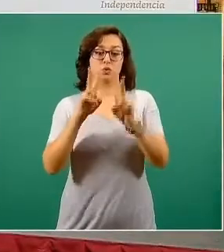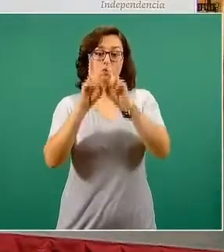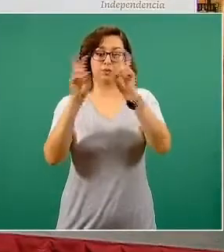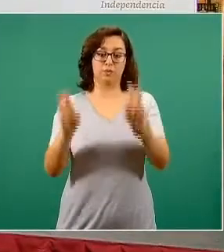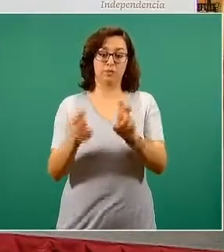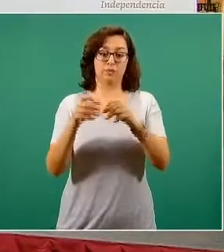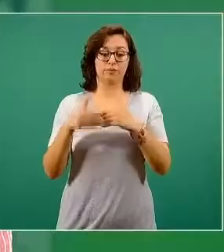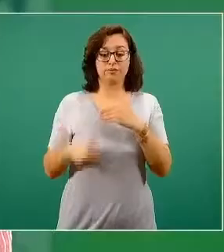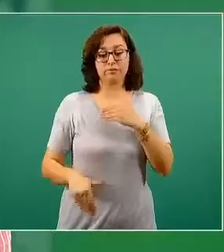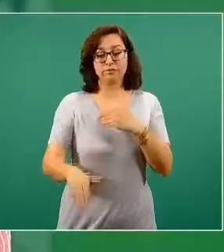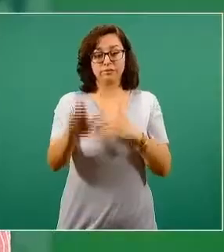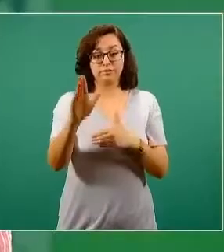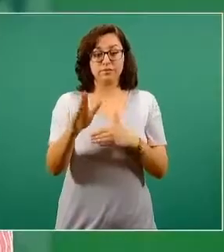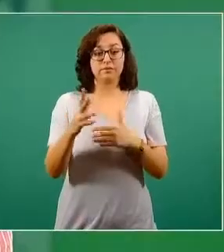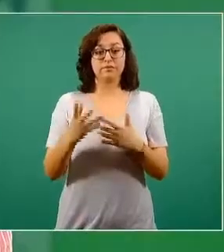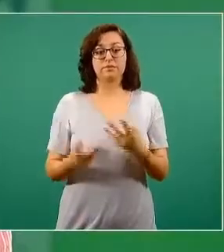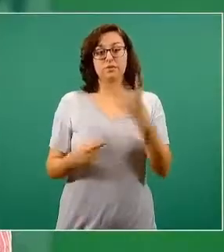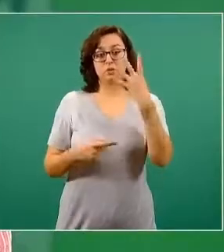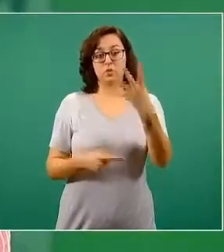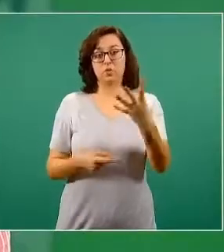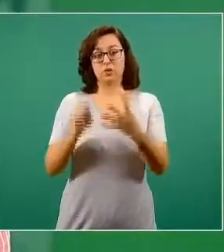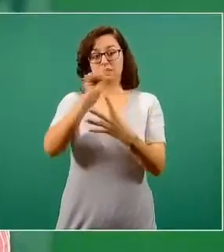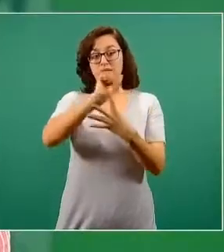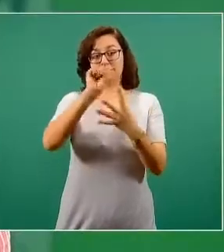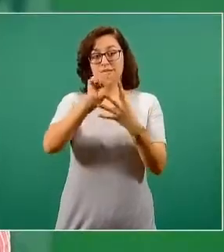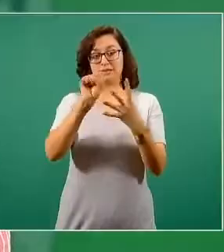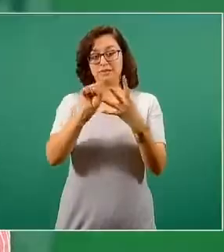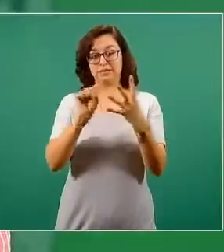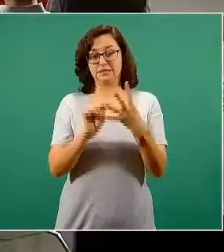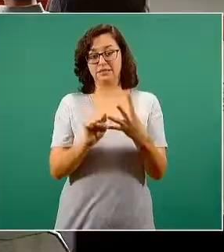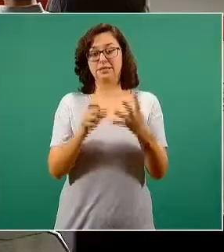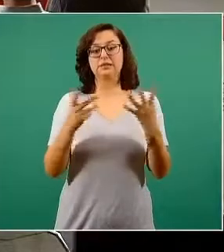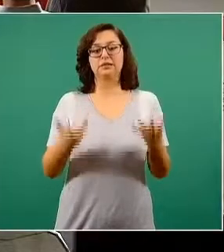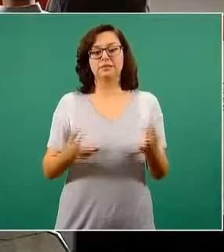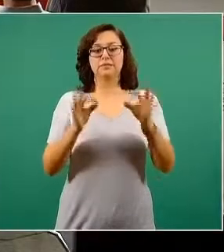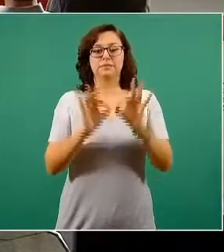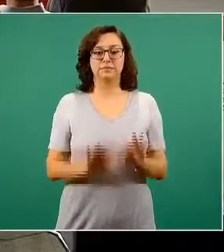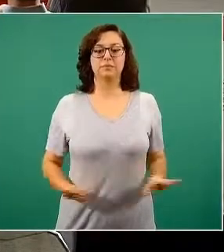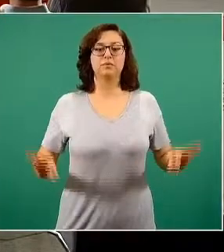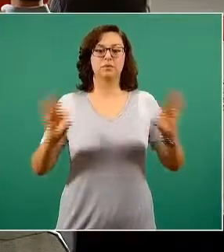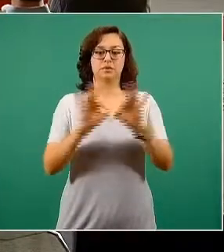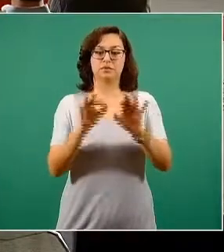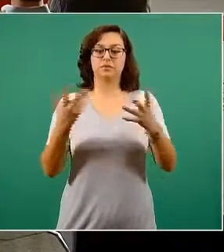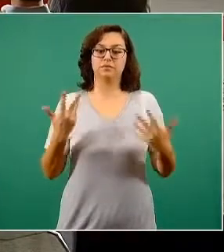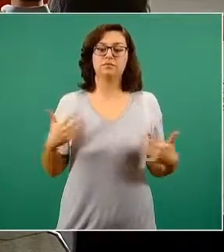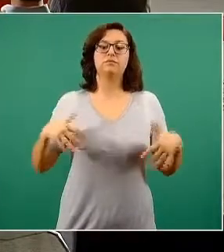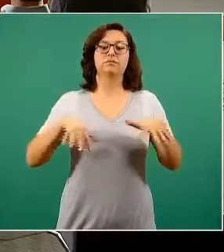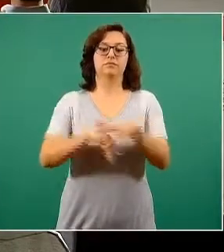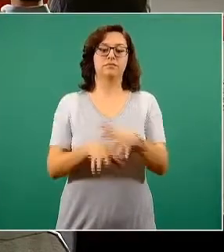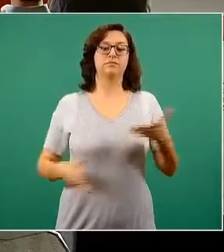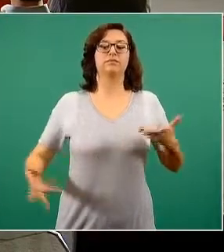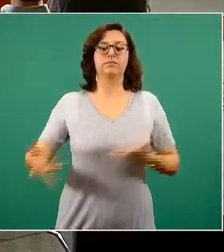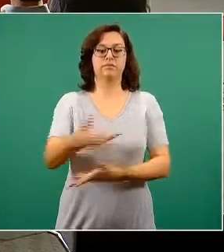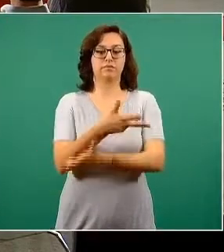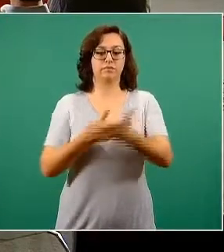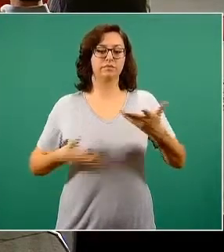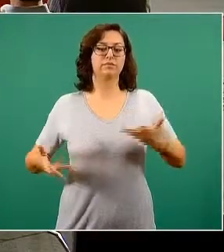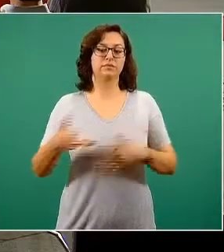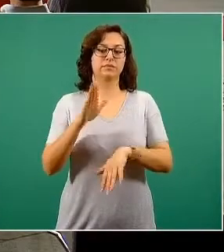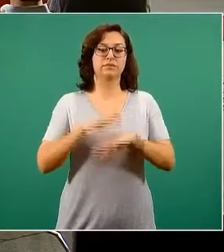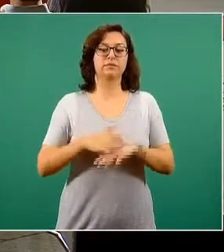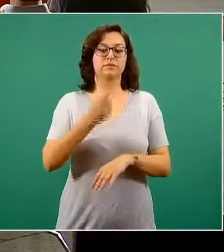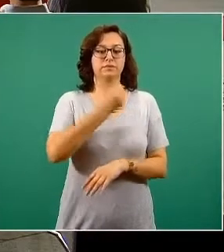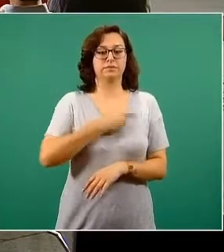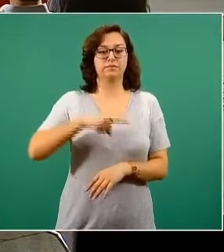esta política de las 4 S sea fundamental para integrar a la sociedad en un ambiente mucho más